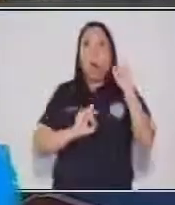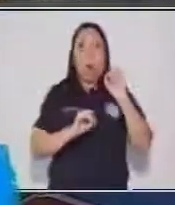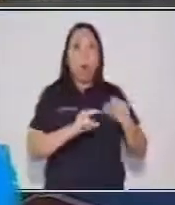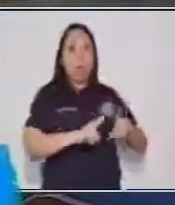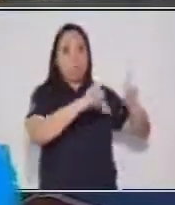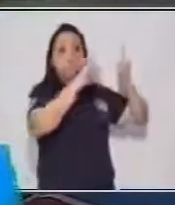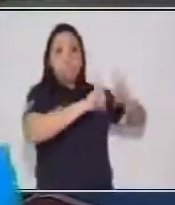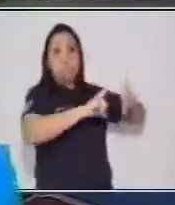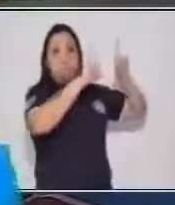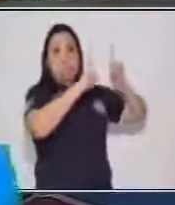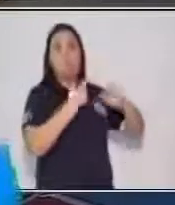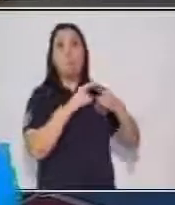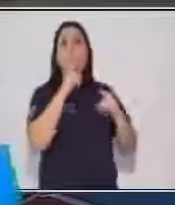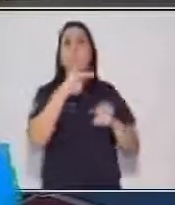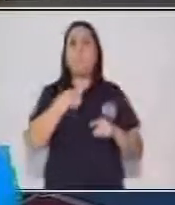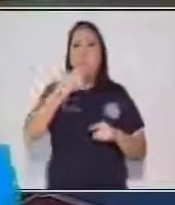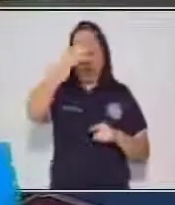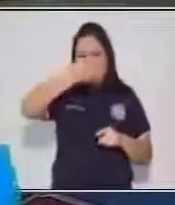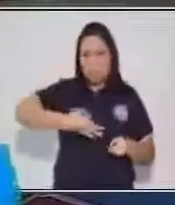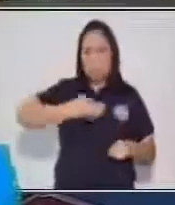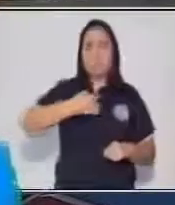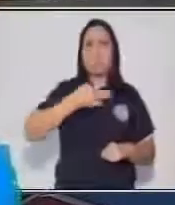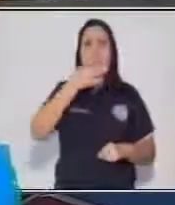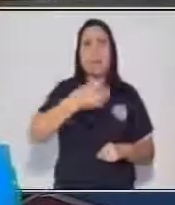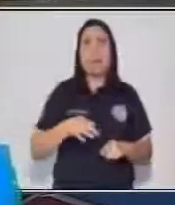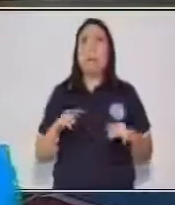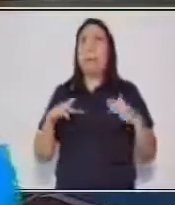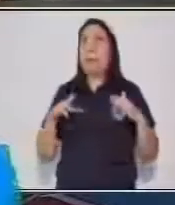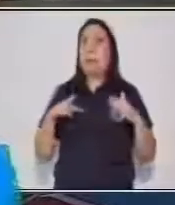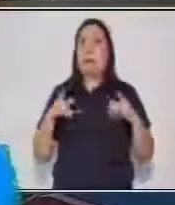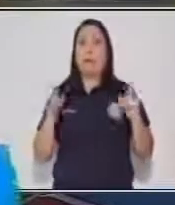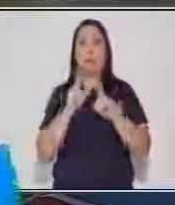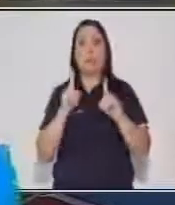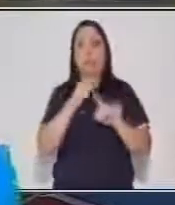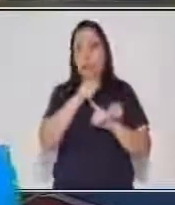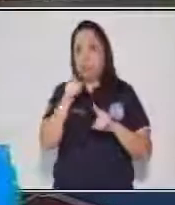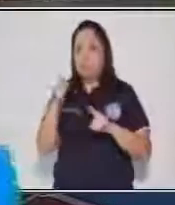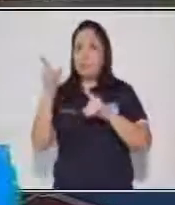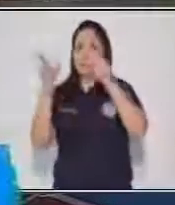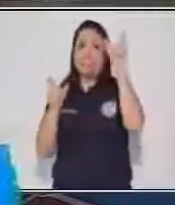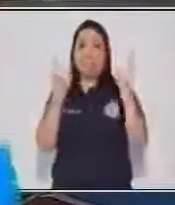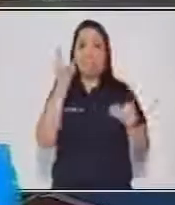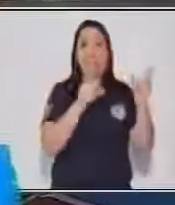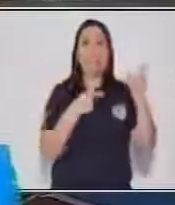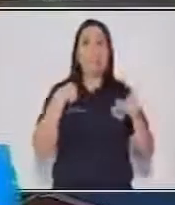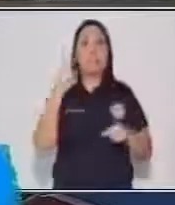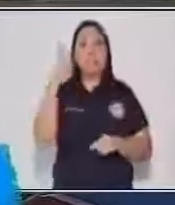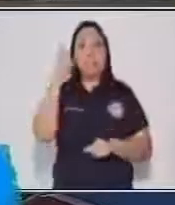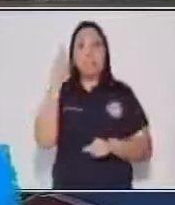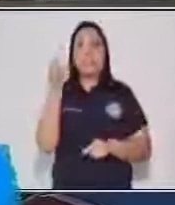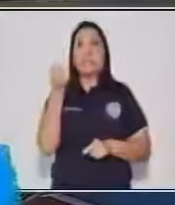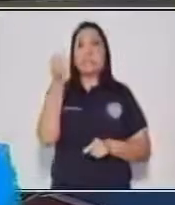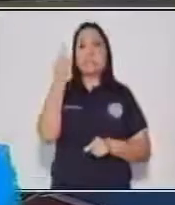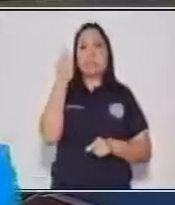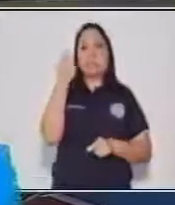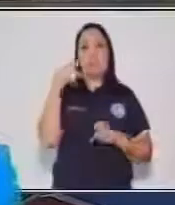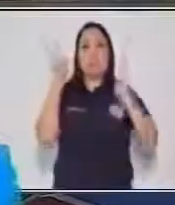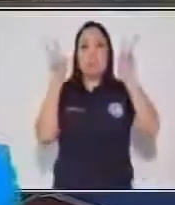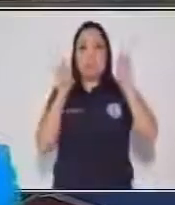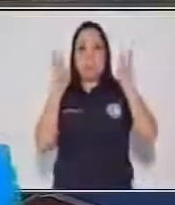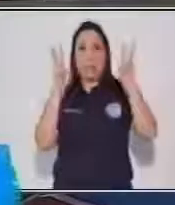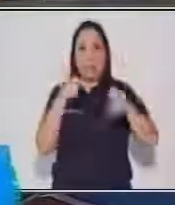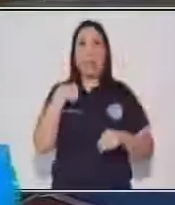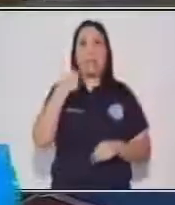debes de tener seguridad al momento de exponer porque las personas que van a estar escuchándote deben entender el tema y